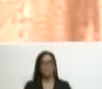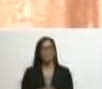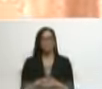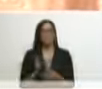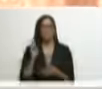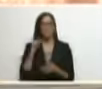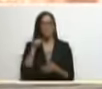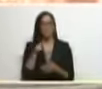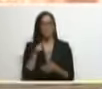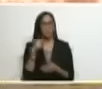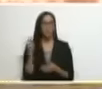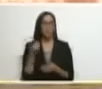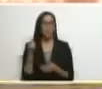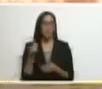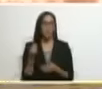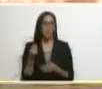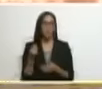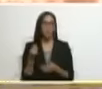usted como